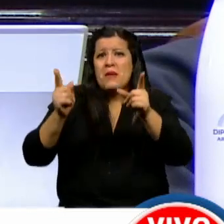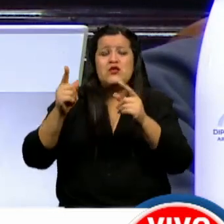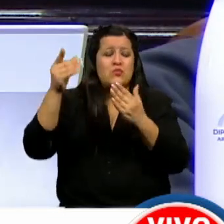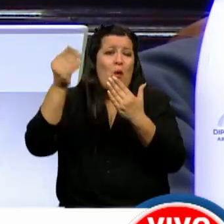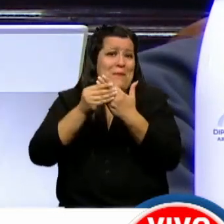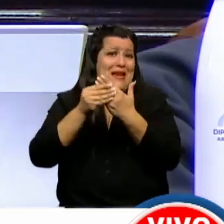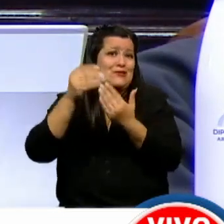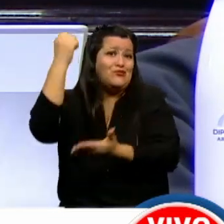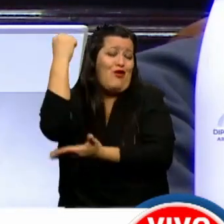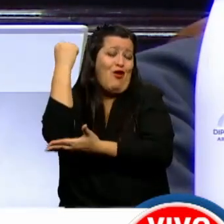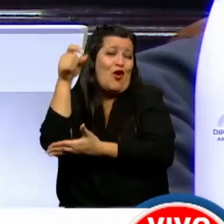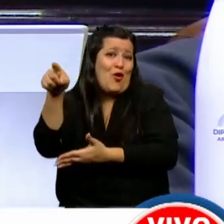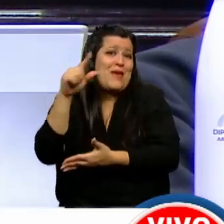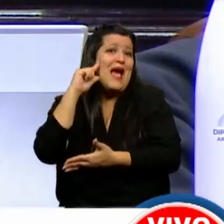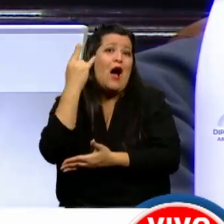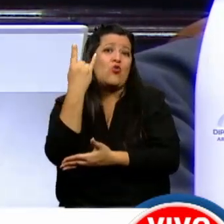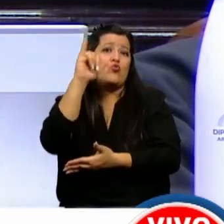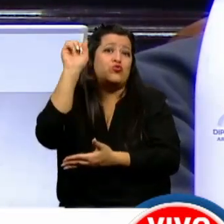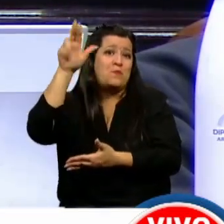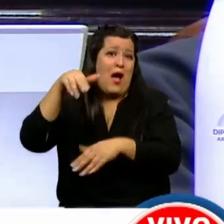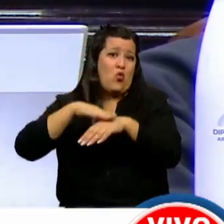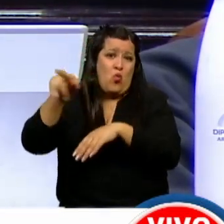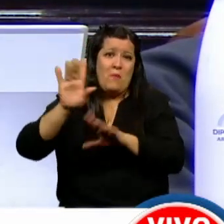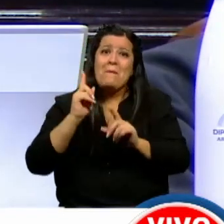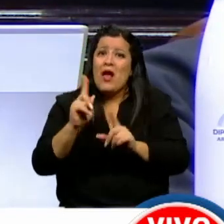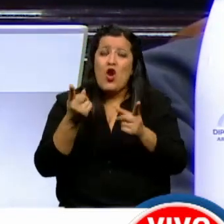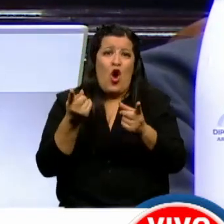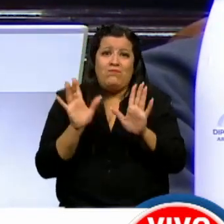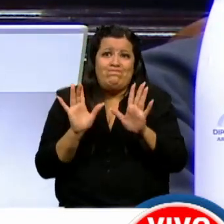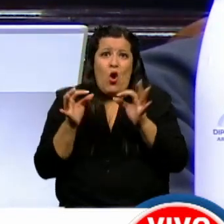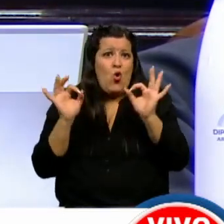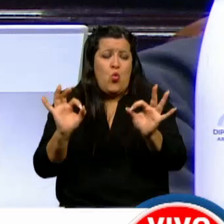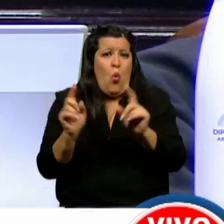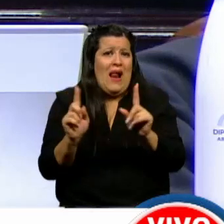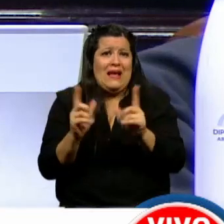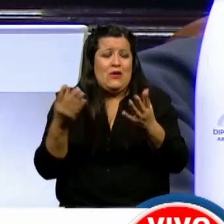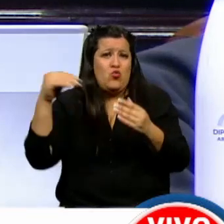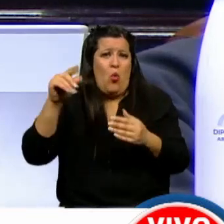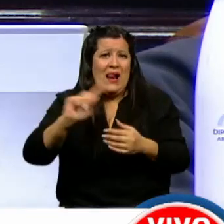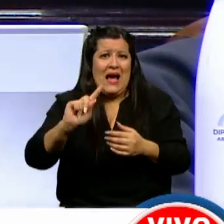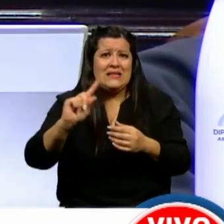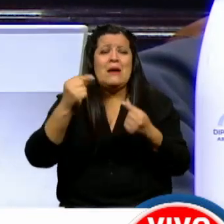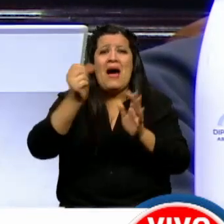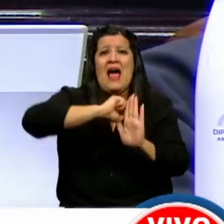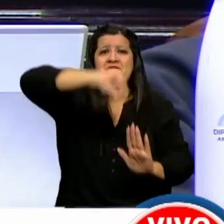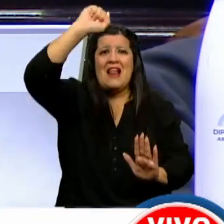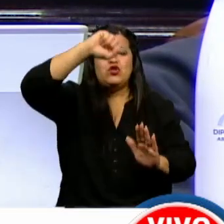ministro Guzmán, pero que no ha podido, no ha alcanzado para bajar la tasa de inflación.